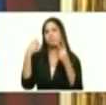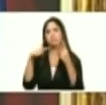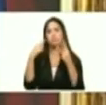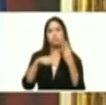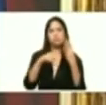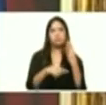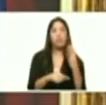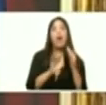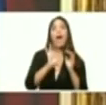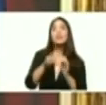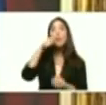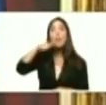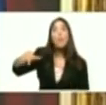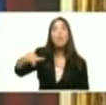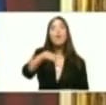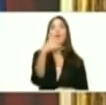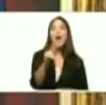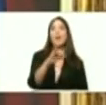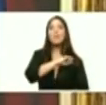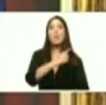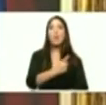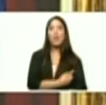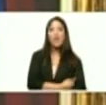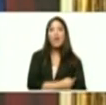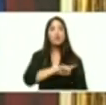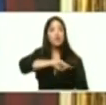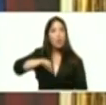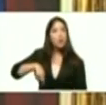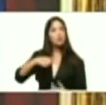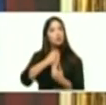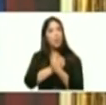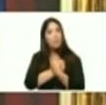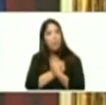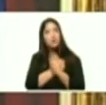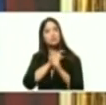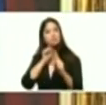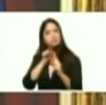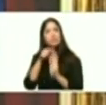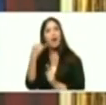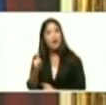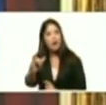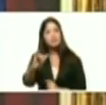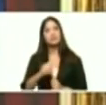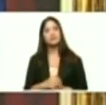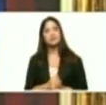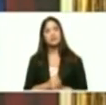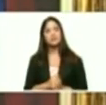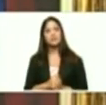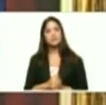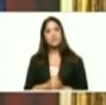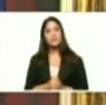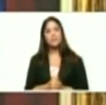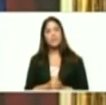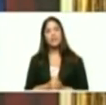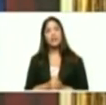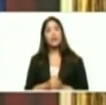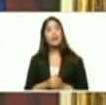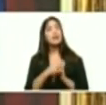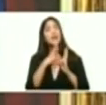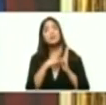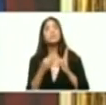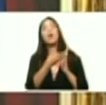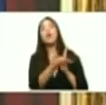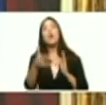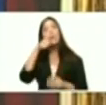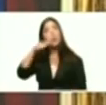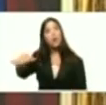hacia un pueblo, que se ha ido empoderando, hacia allá va el centro, de nuestro amor, nuestro amor, tiene, como depositario, e inspirador, el